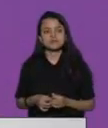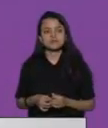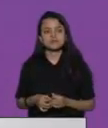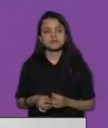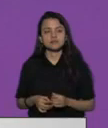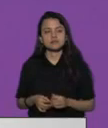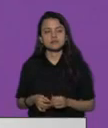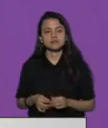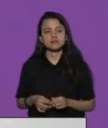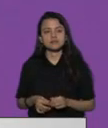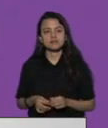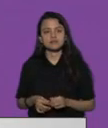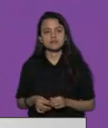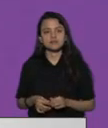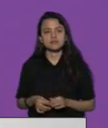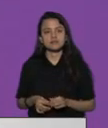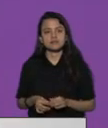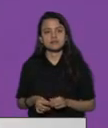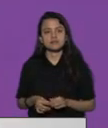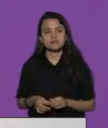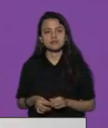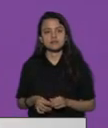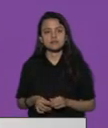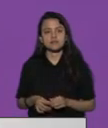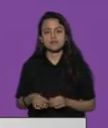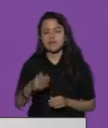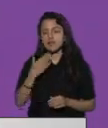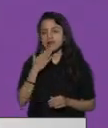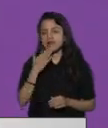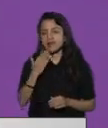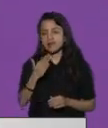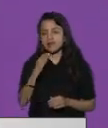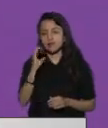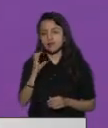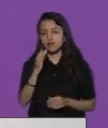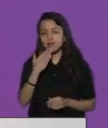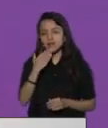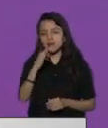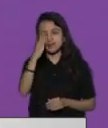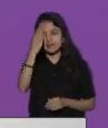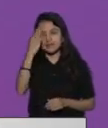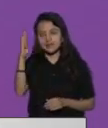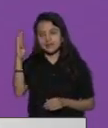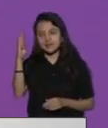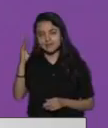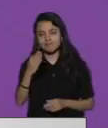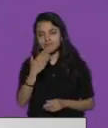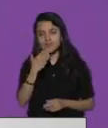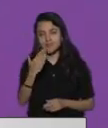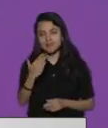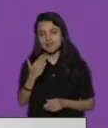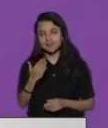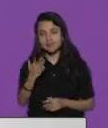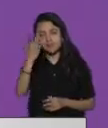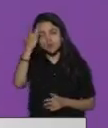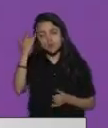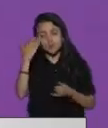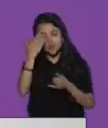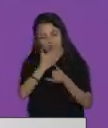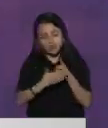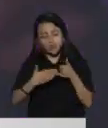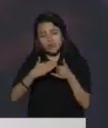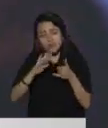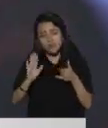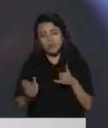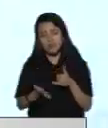que gracias por tener un sueño de esperanza. Colombia puede ser